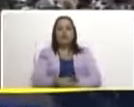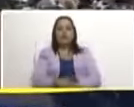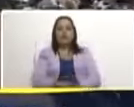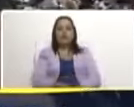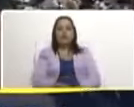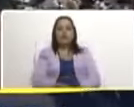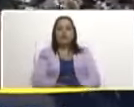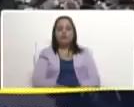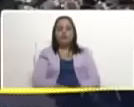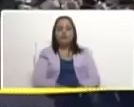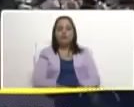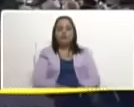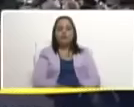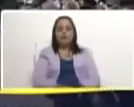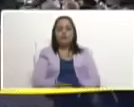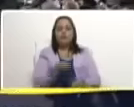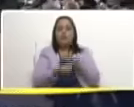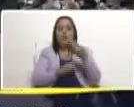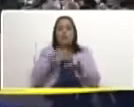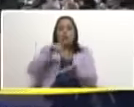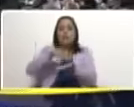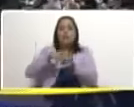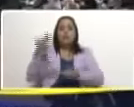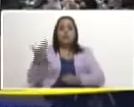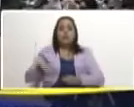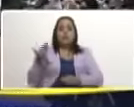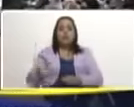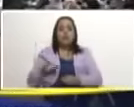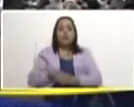donde él jugó un papel preponderante